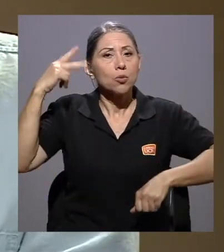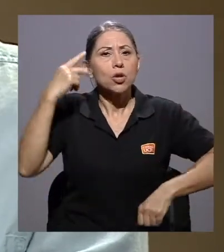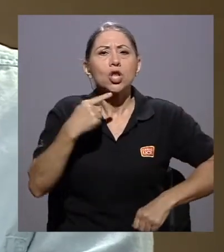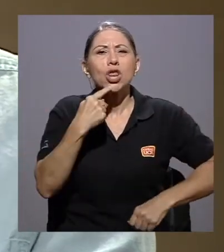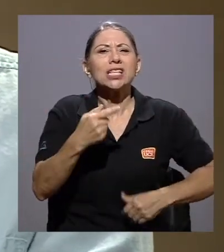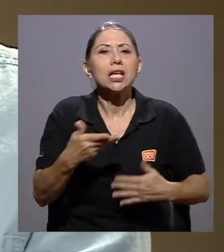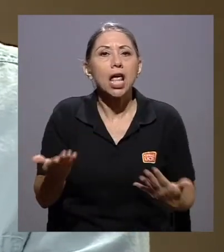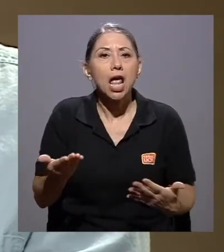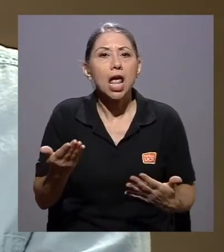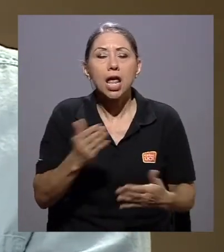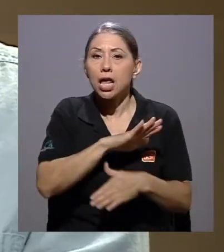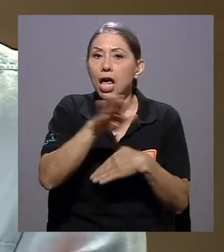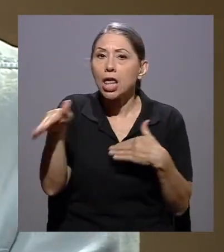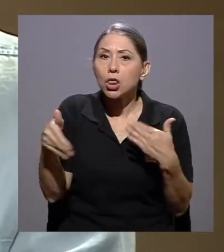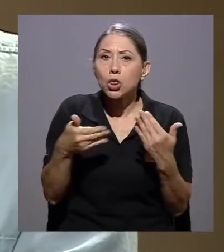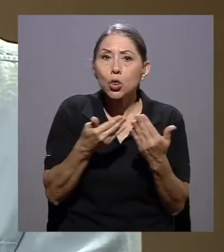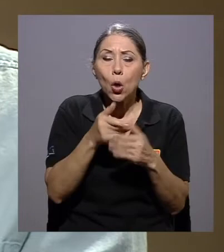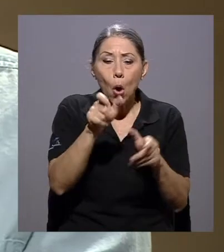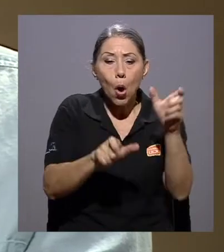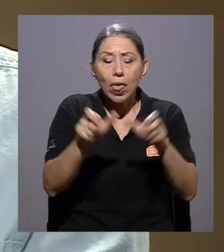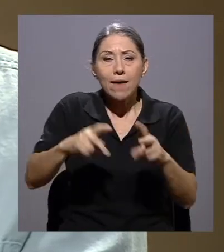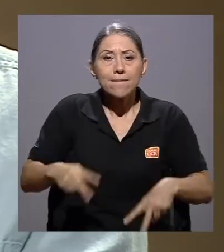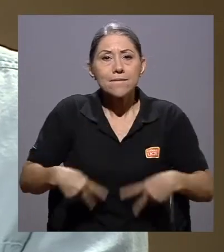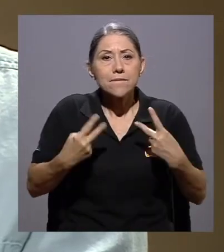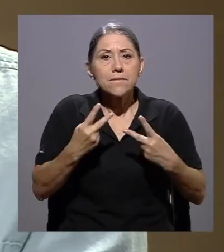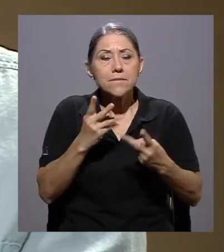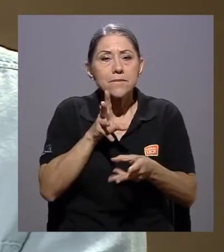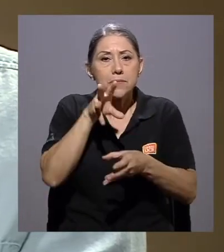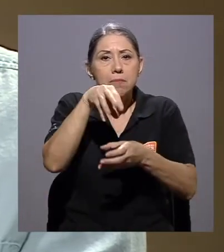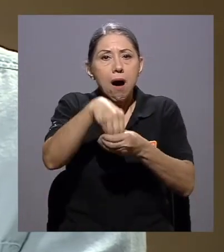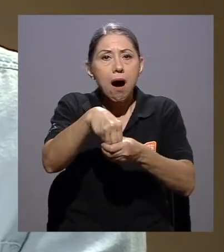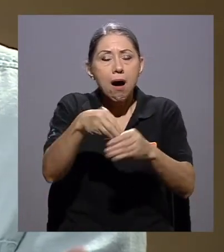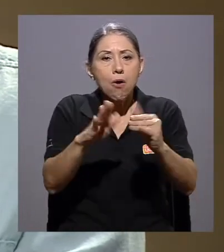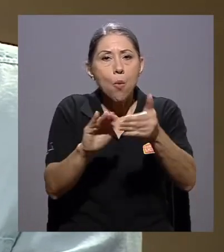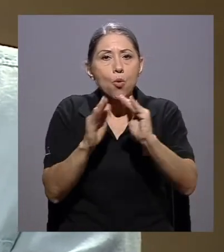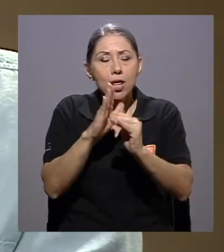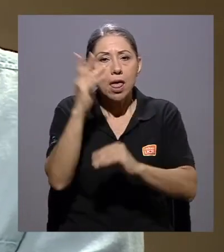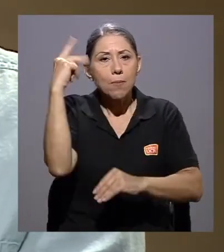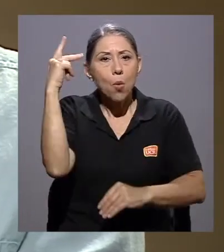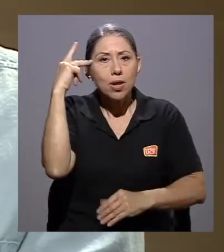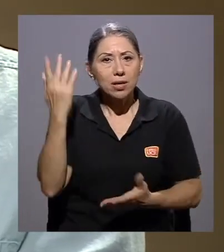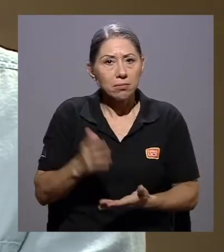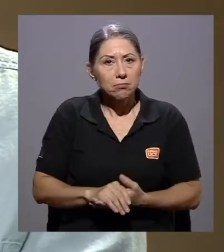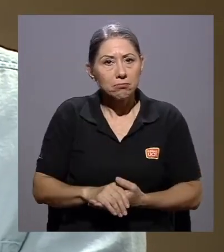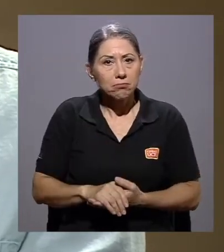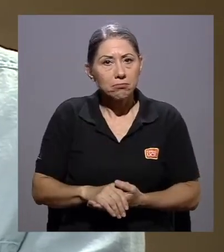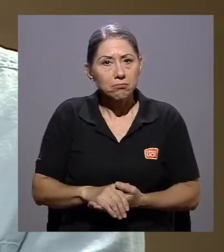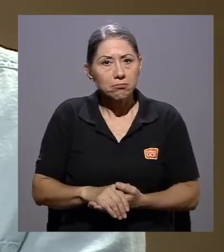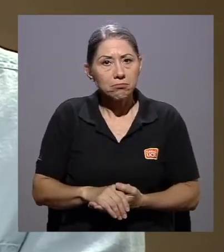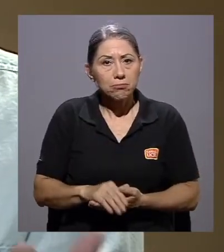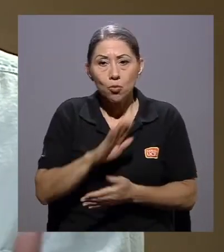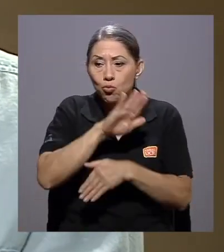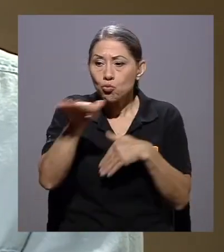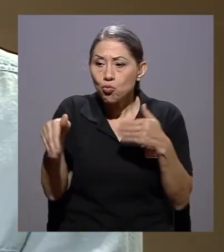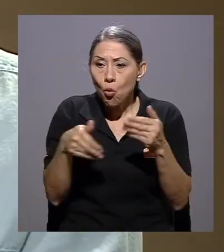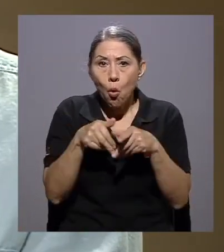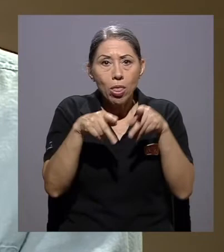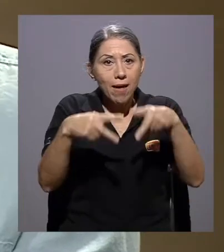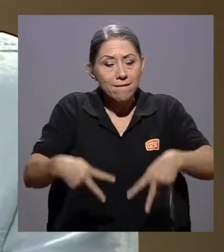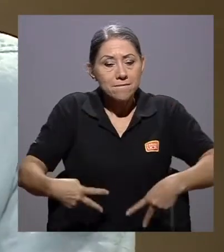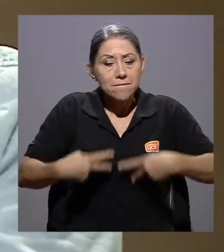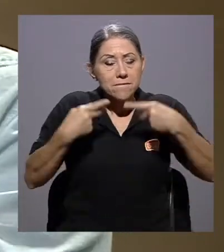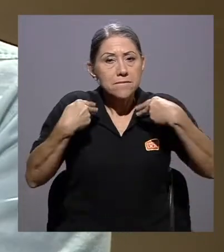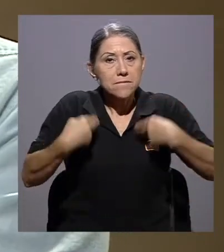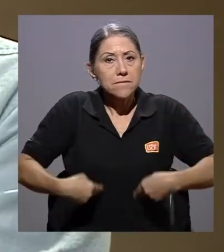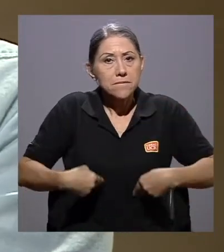toda vida pertenece a la comunidad política, toda vida humana al menos, toda vida humana pertenece a la comunidad política,